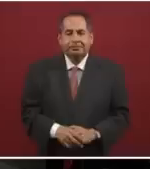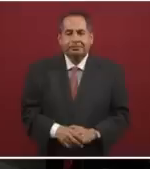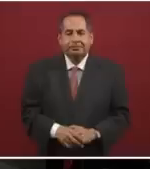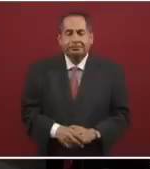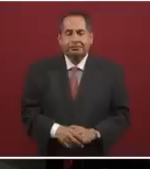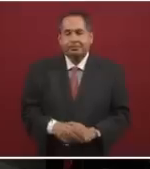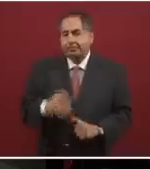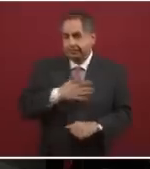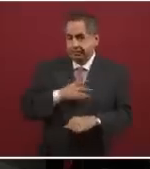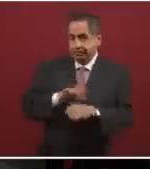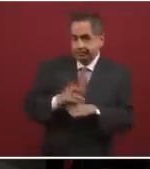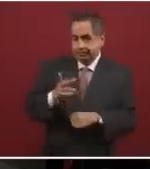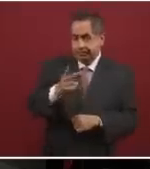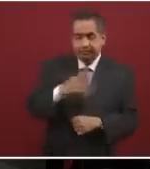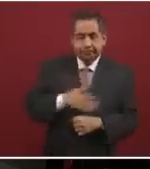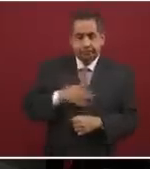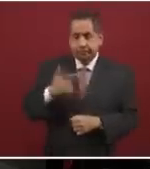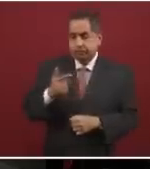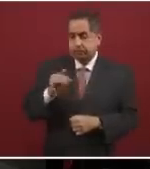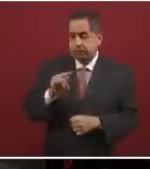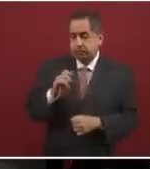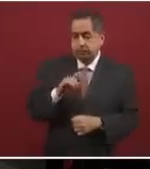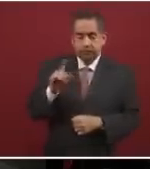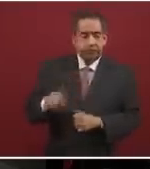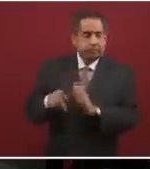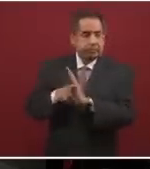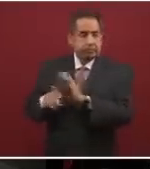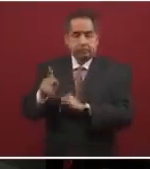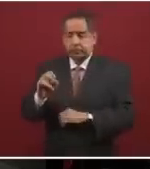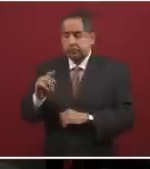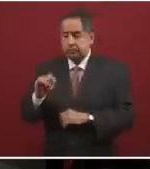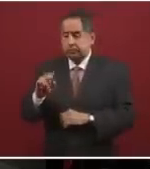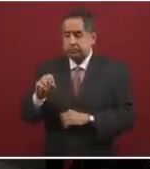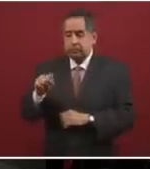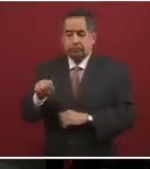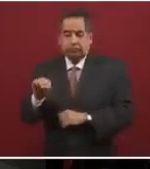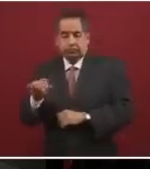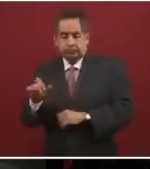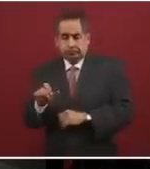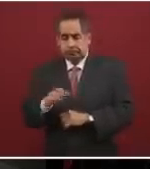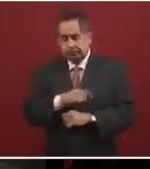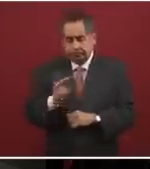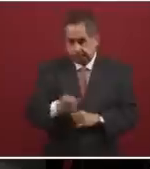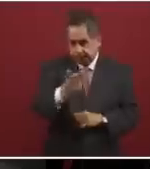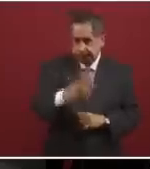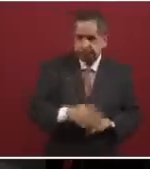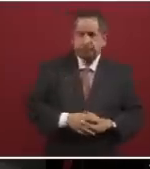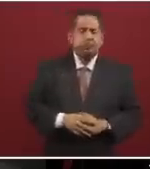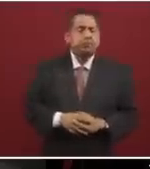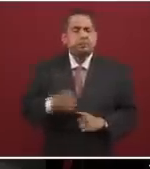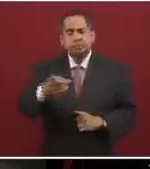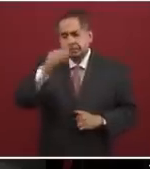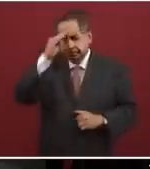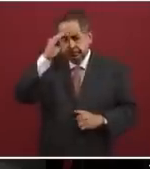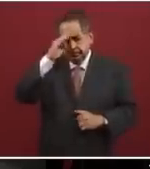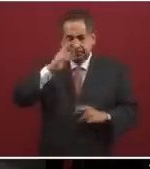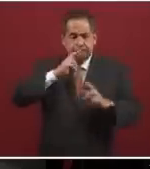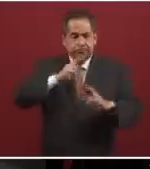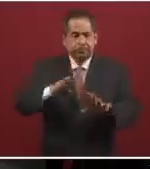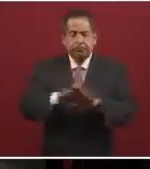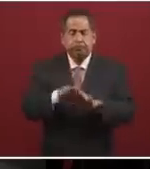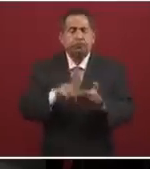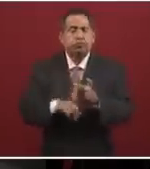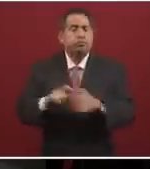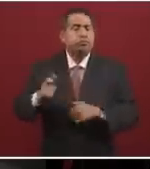Buenos días, presidente. Jocelyn Gutiérrez, de Político.mx. Para preguntarle, ¿cuál es su reacción sobre la declaración